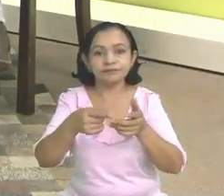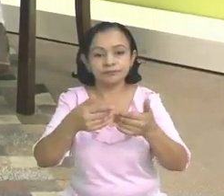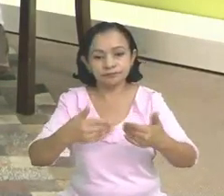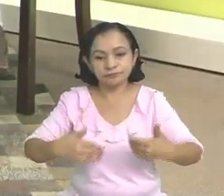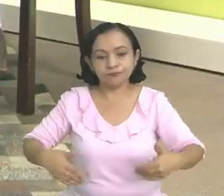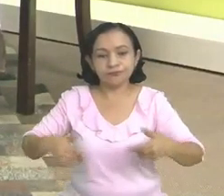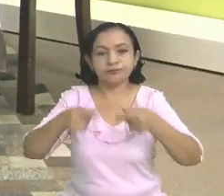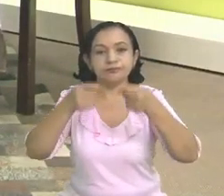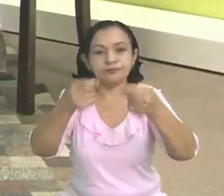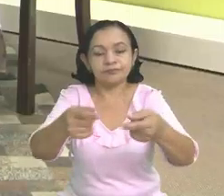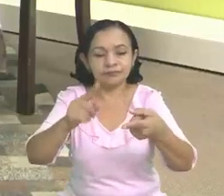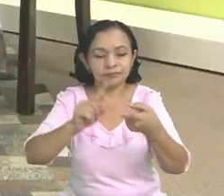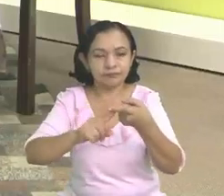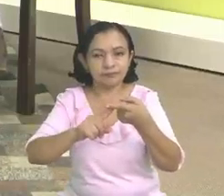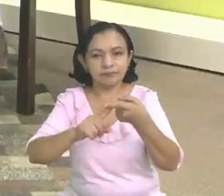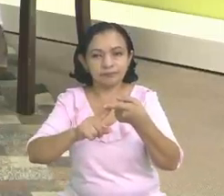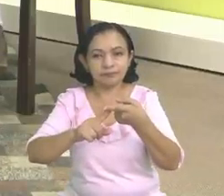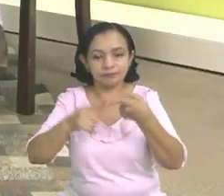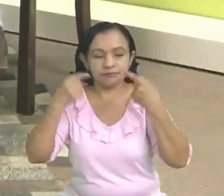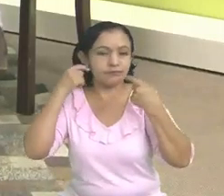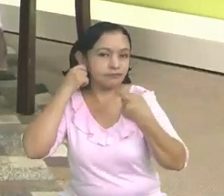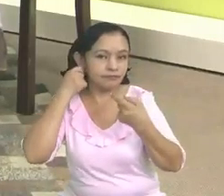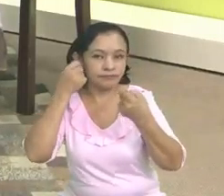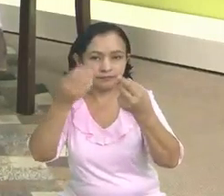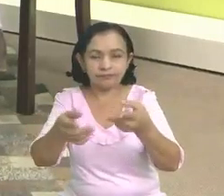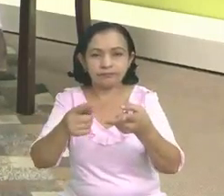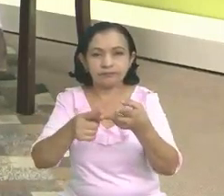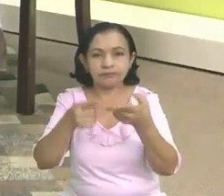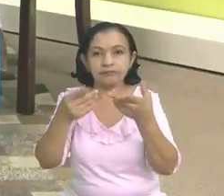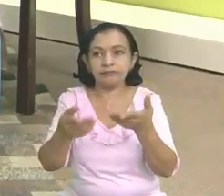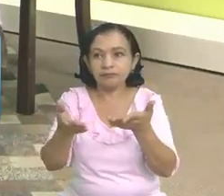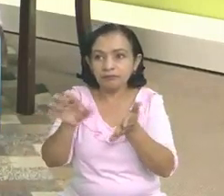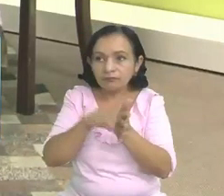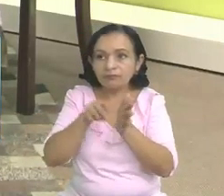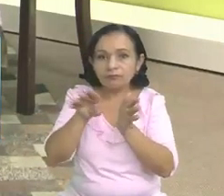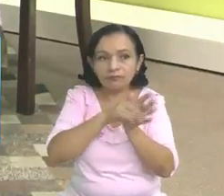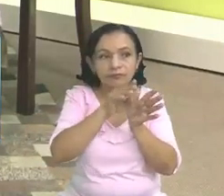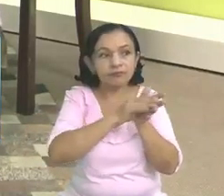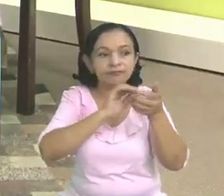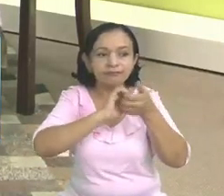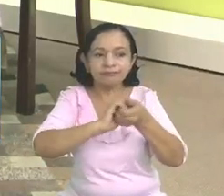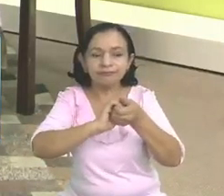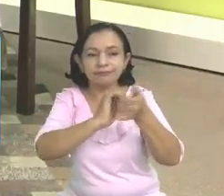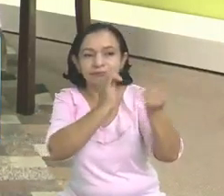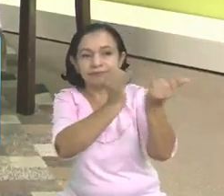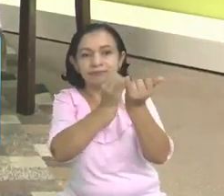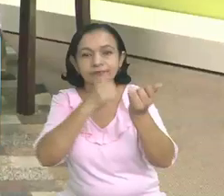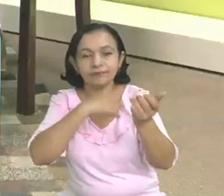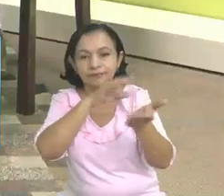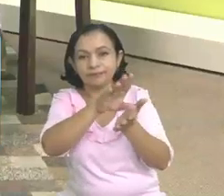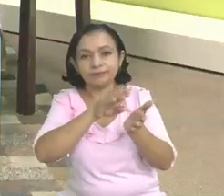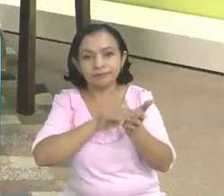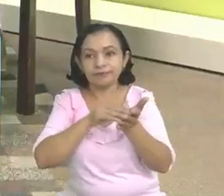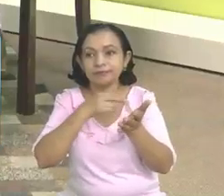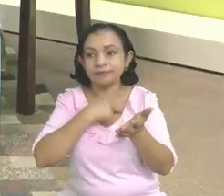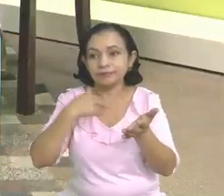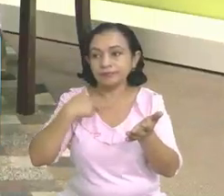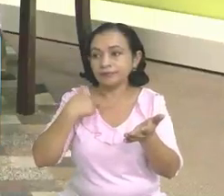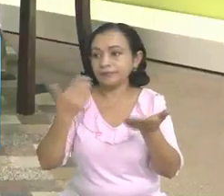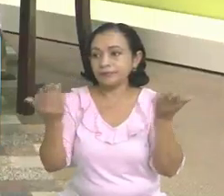te lo pones, ponete esta chapa, te la pones, y haces todo porque mis amigos lo hacen. Y además recuerden que en este momento